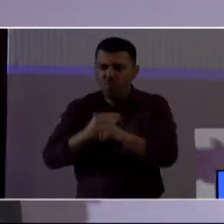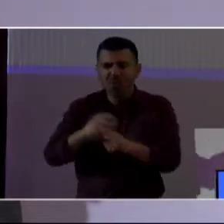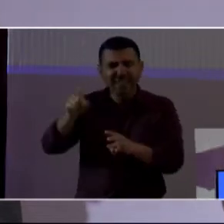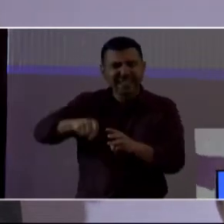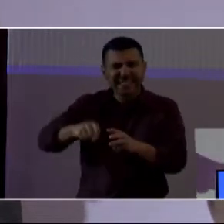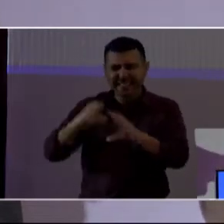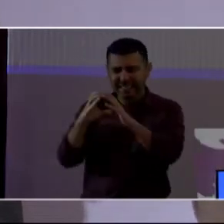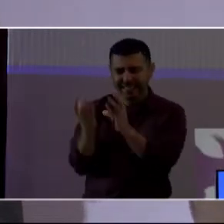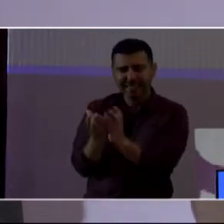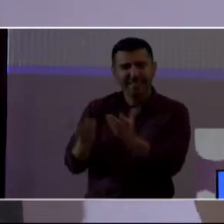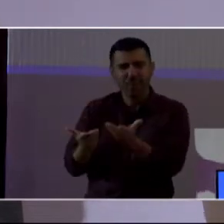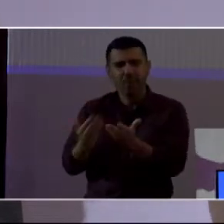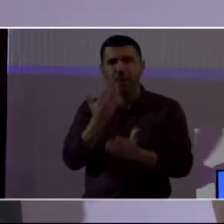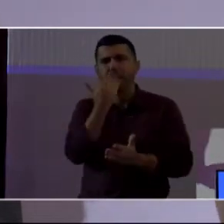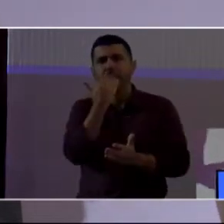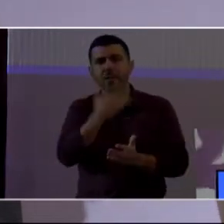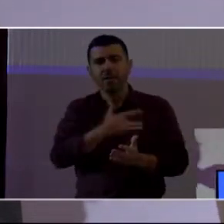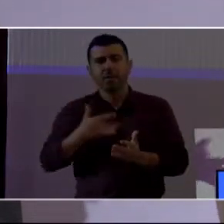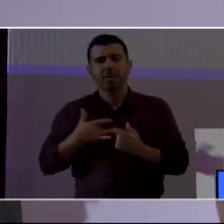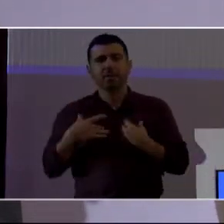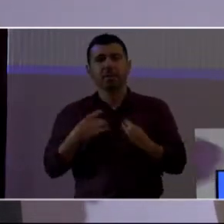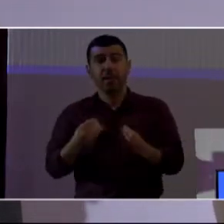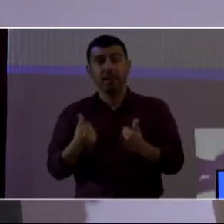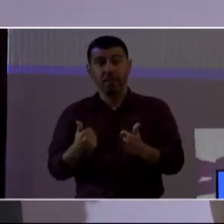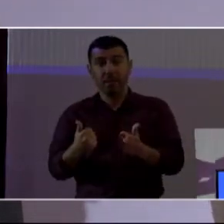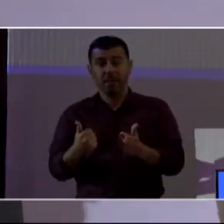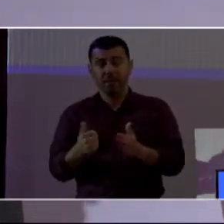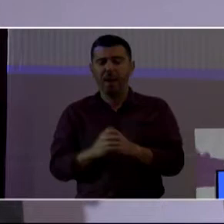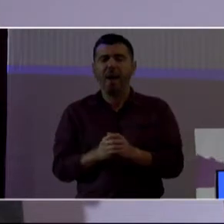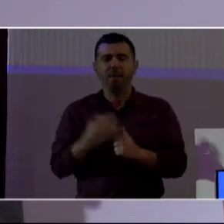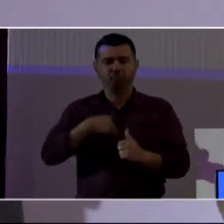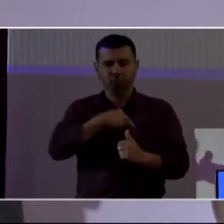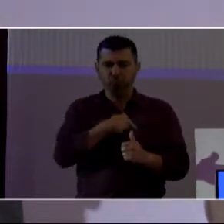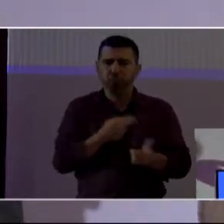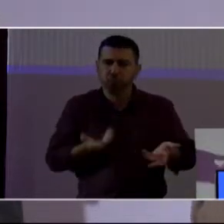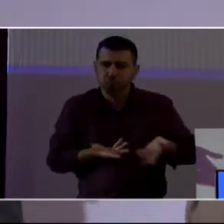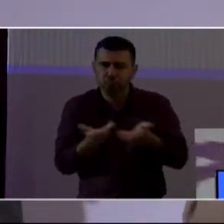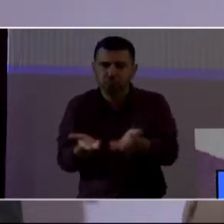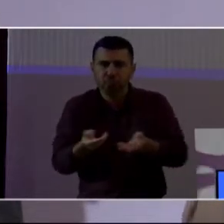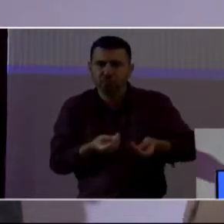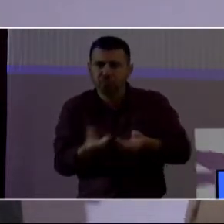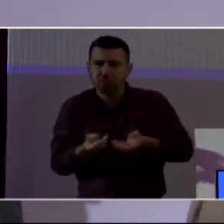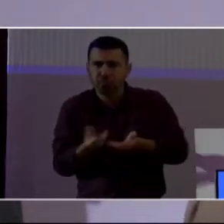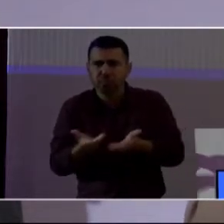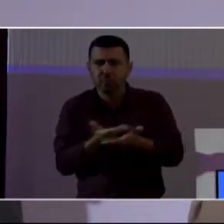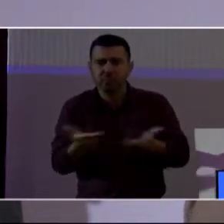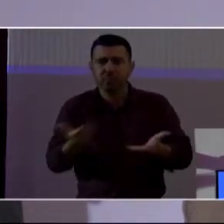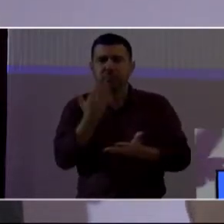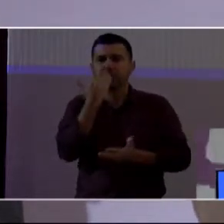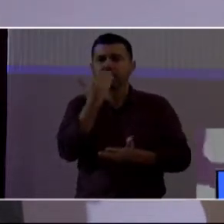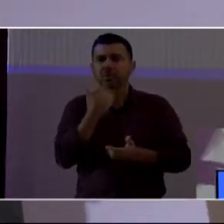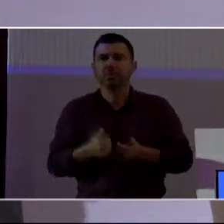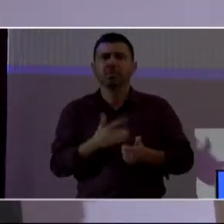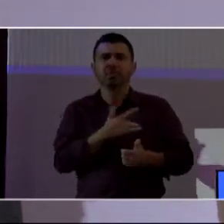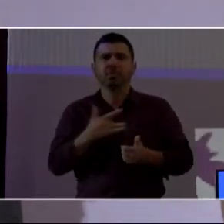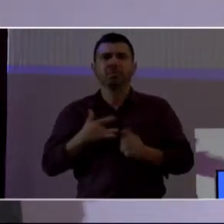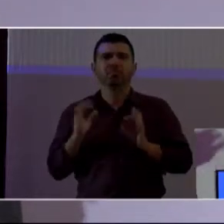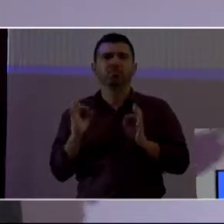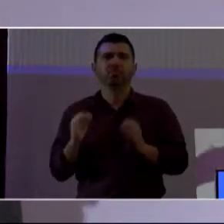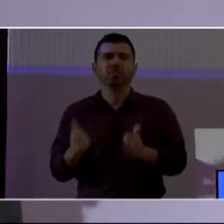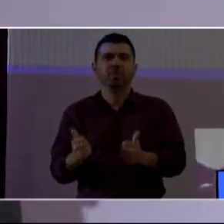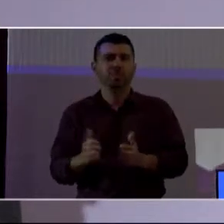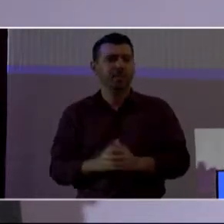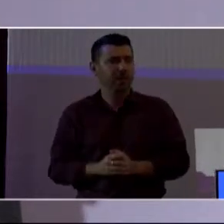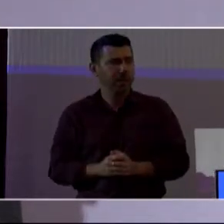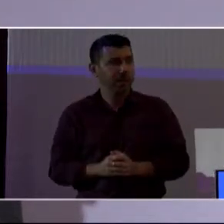alimentación sana. El mundo necesita hoy conocer nuevas formas de producción que sean compatibles con el medio ambiente. Nosotros apuntamos a